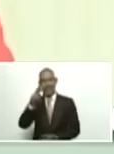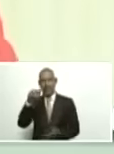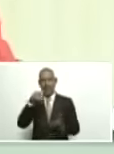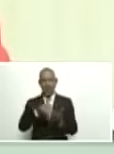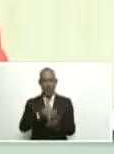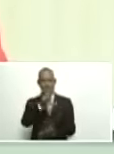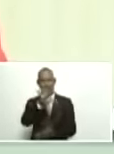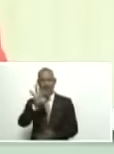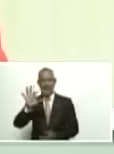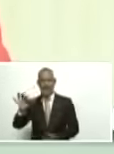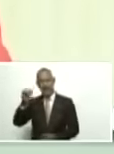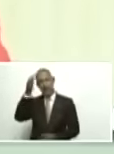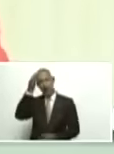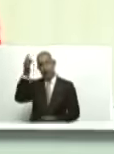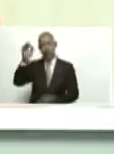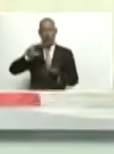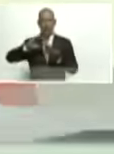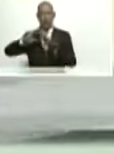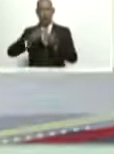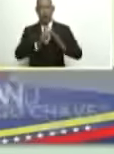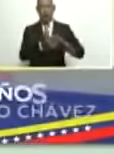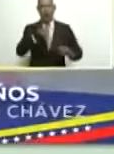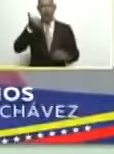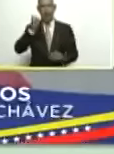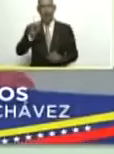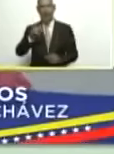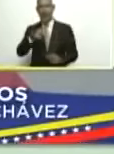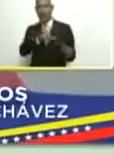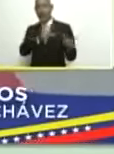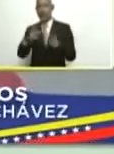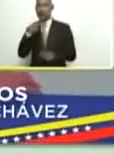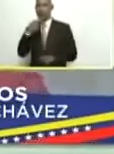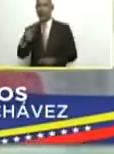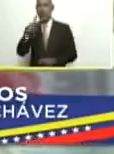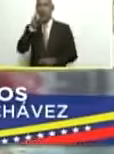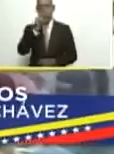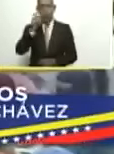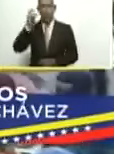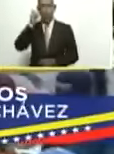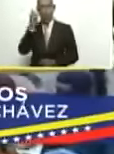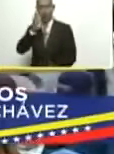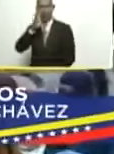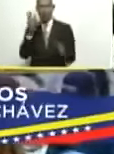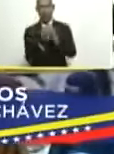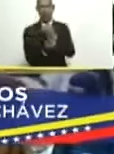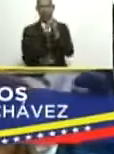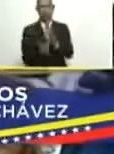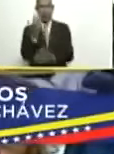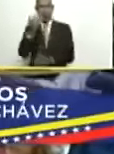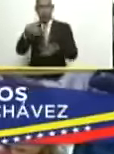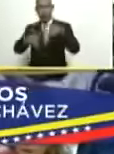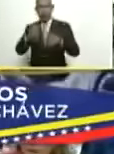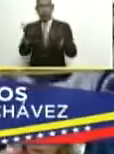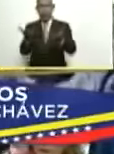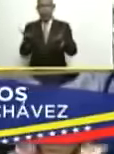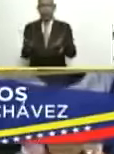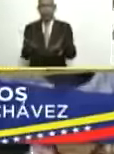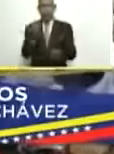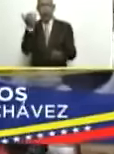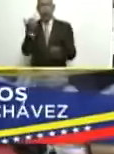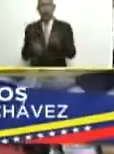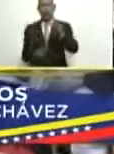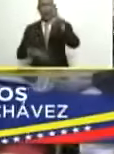32.500 consejos comunales que ya tienen a sus voceros y voceras renovados en los últimos 12